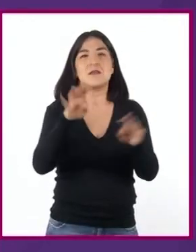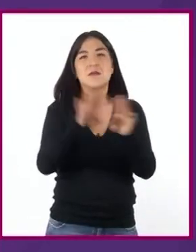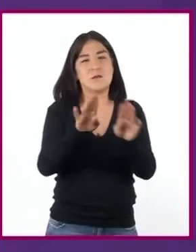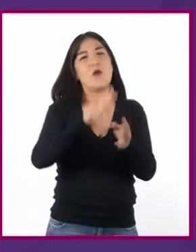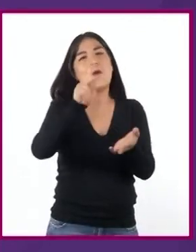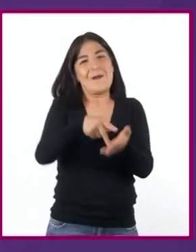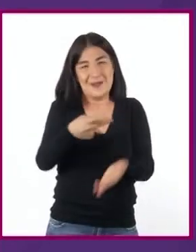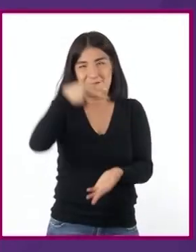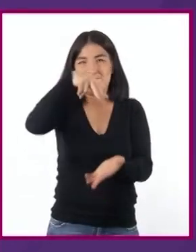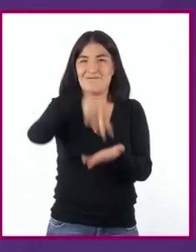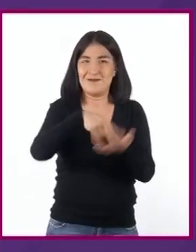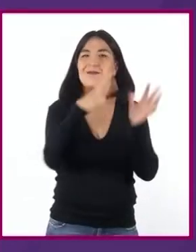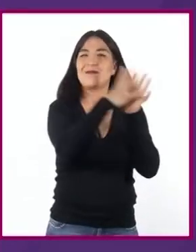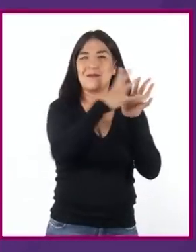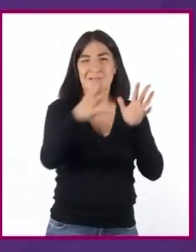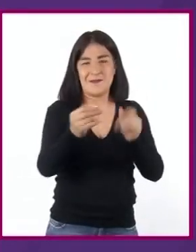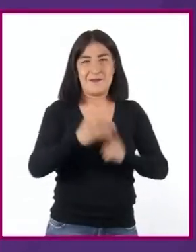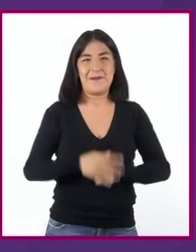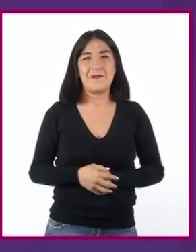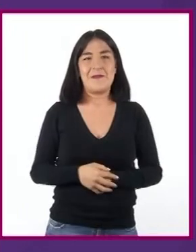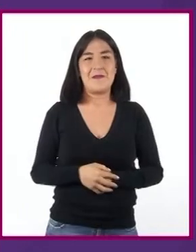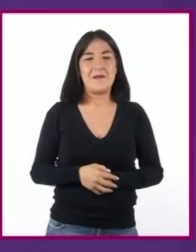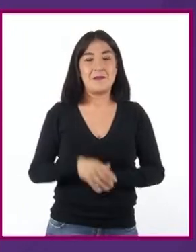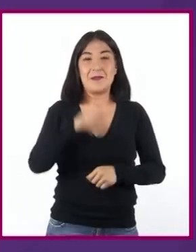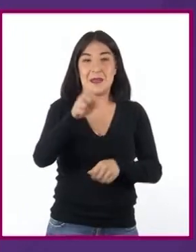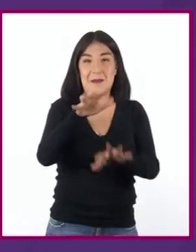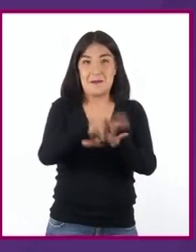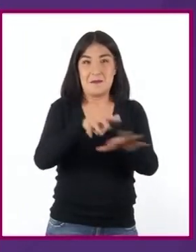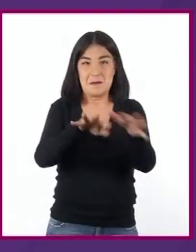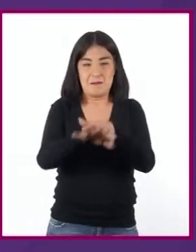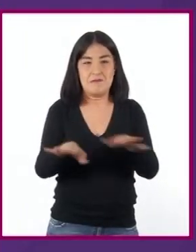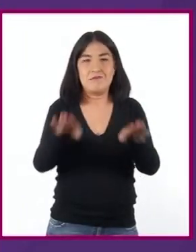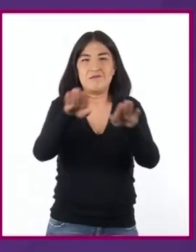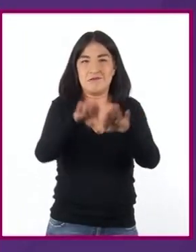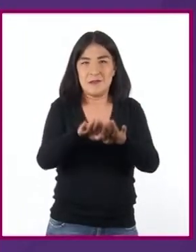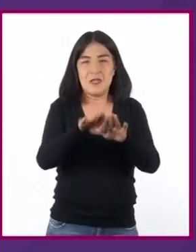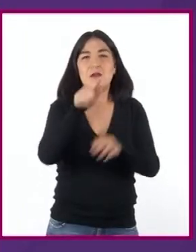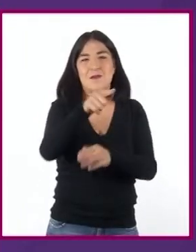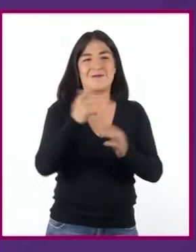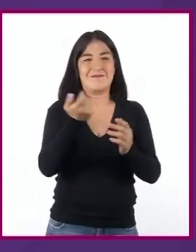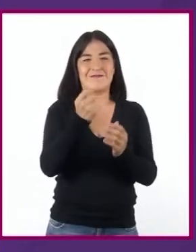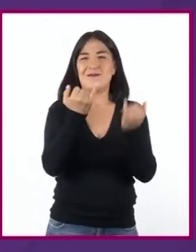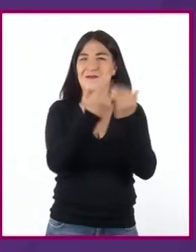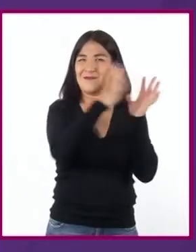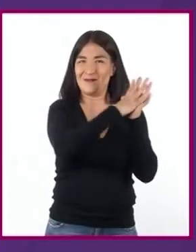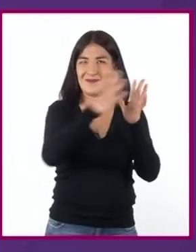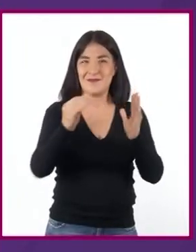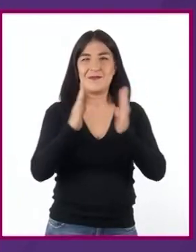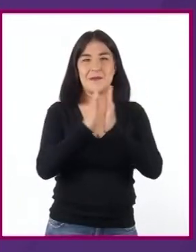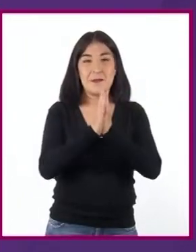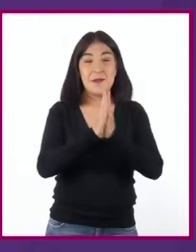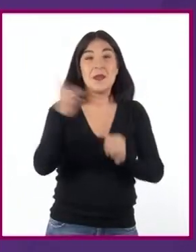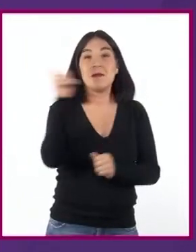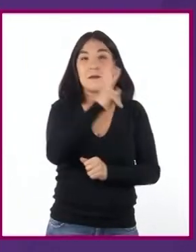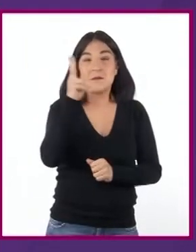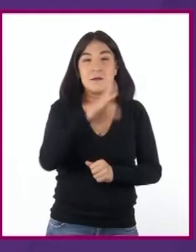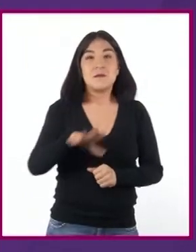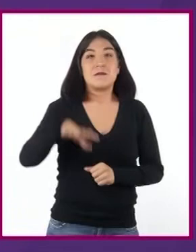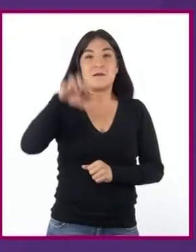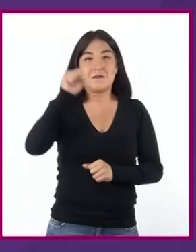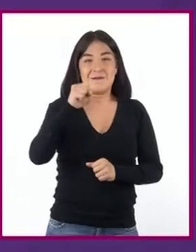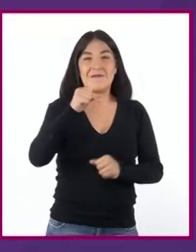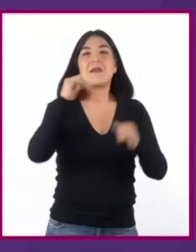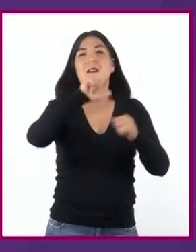pie. Empiezas con tus pies juntos y las palmas al pecho, juntas entre sí. Inhalas, abres